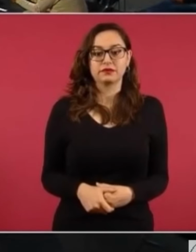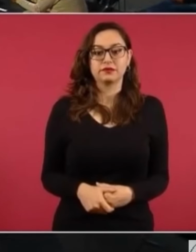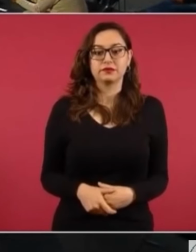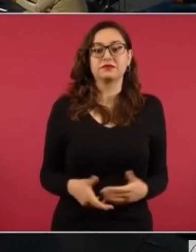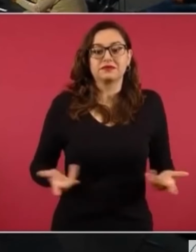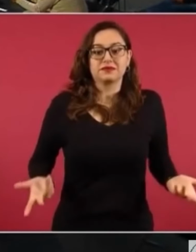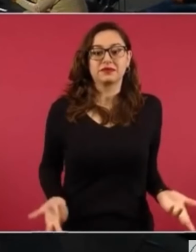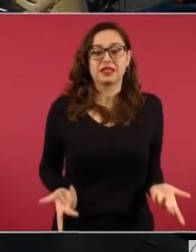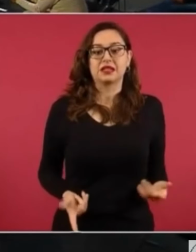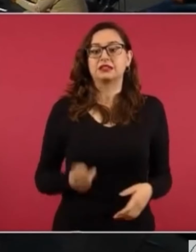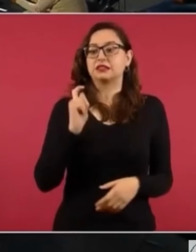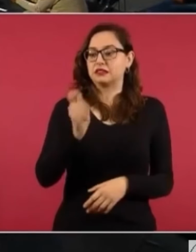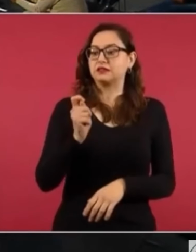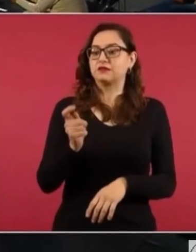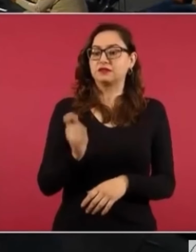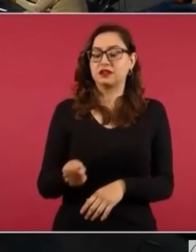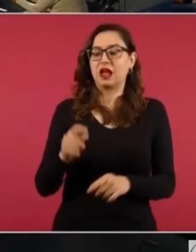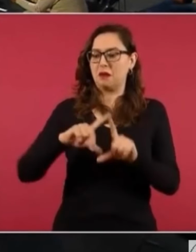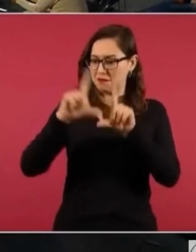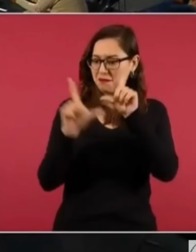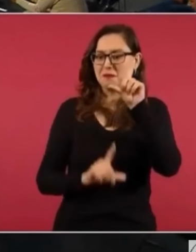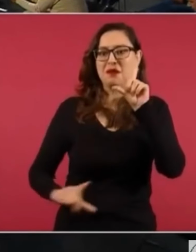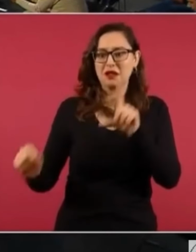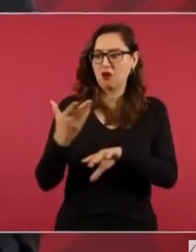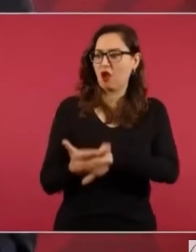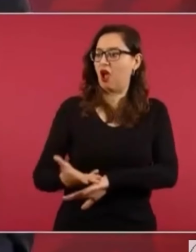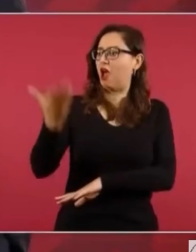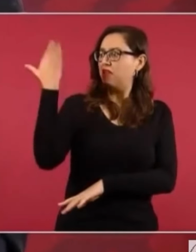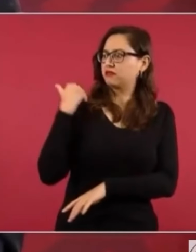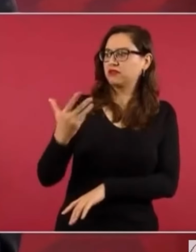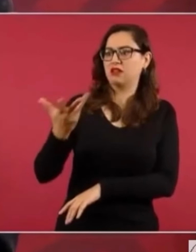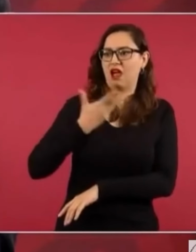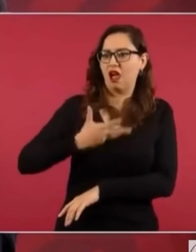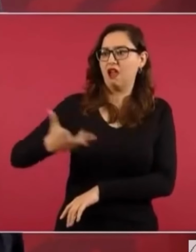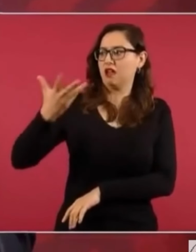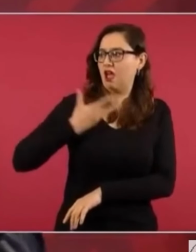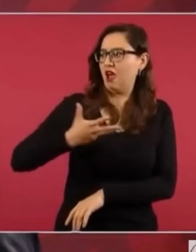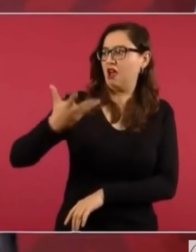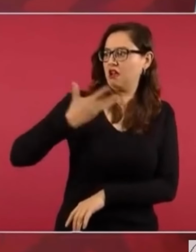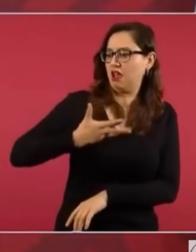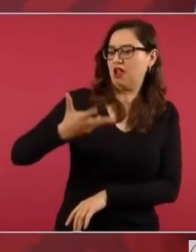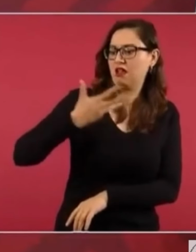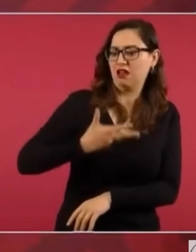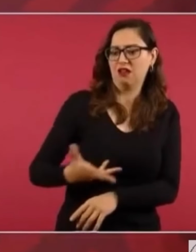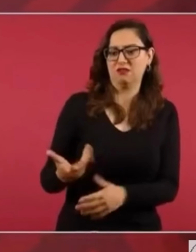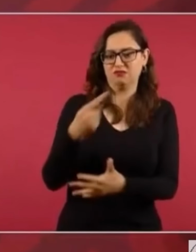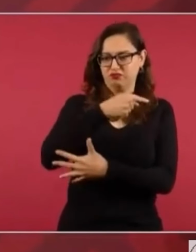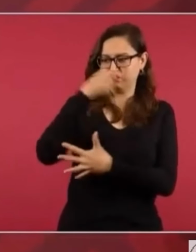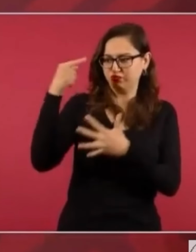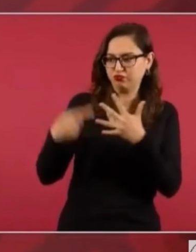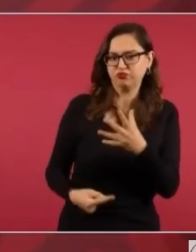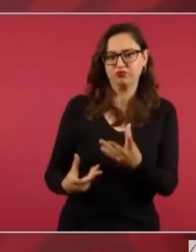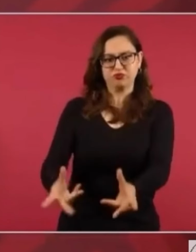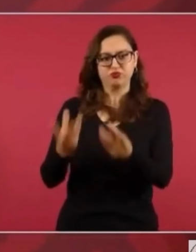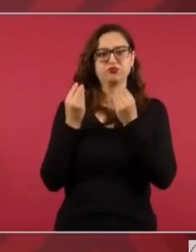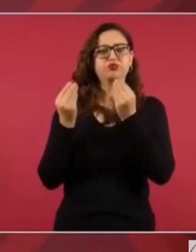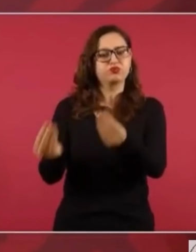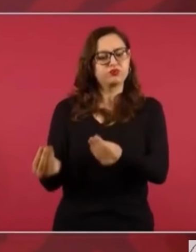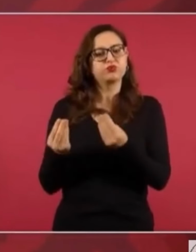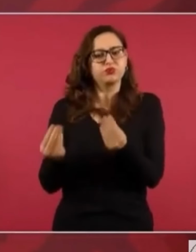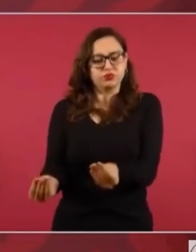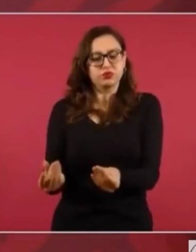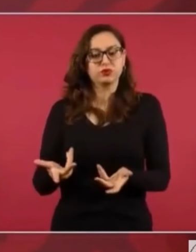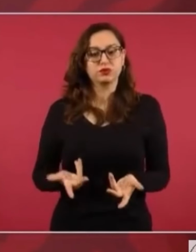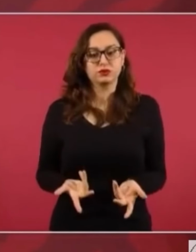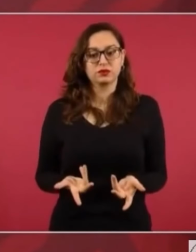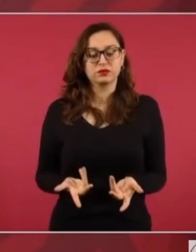habían muchas cosas Claro en el caso de